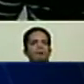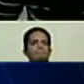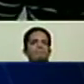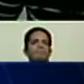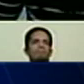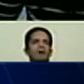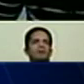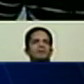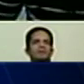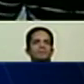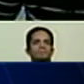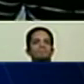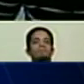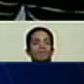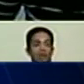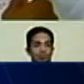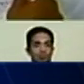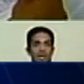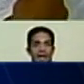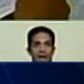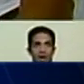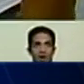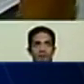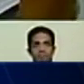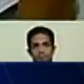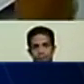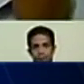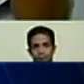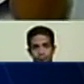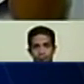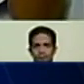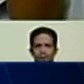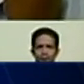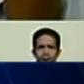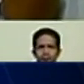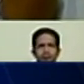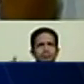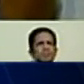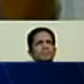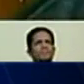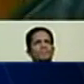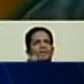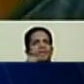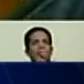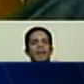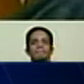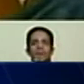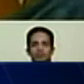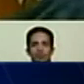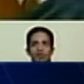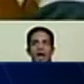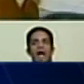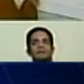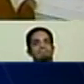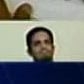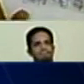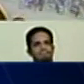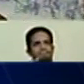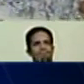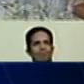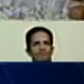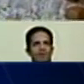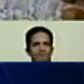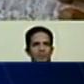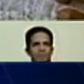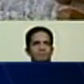Y esta rueda de prensa tiene siempre el interés de que los invisibles seamos escuchados. A nombre de